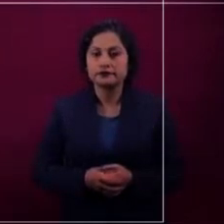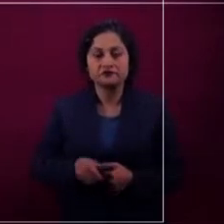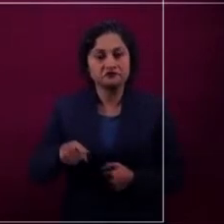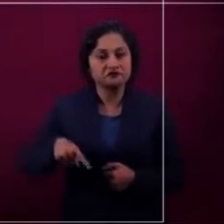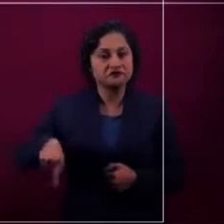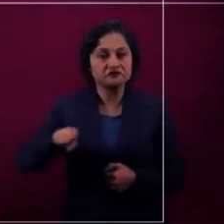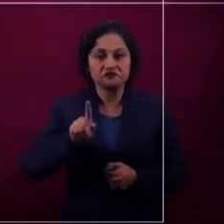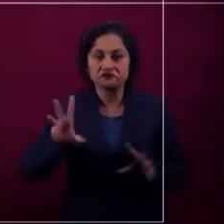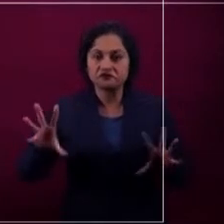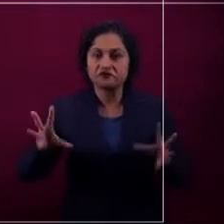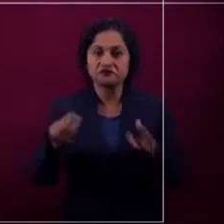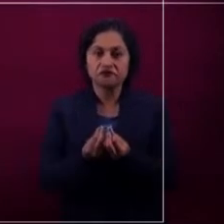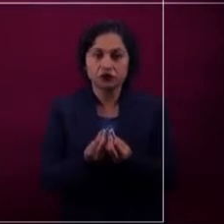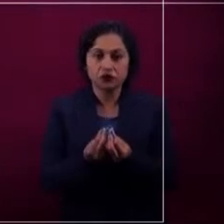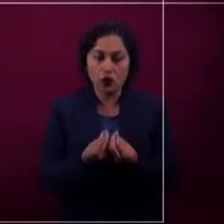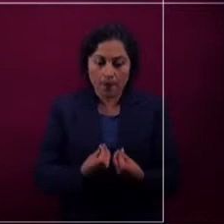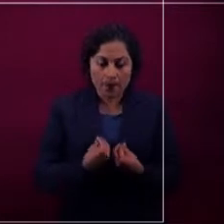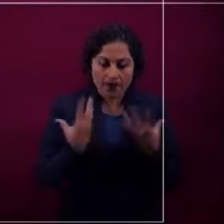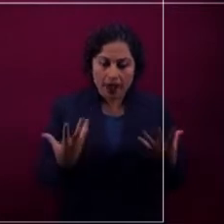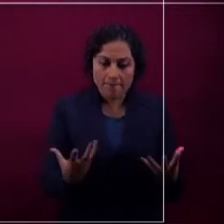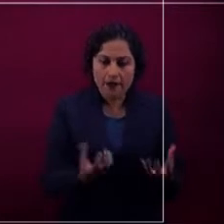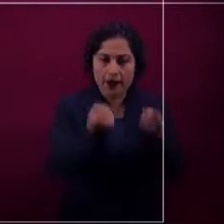salvando vidas.